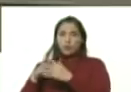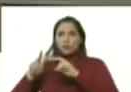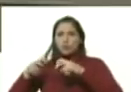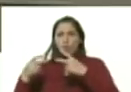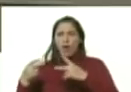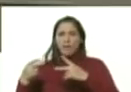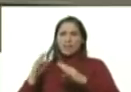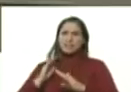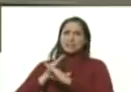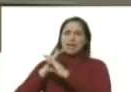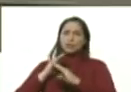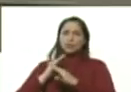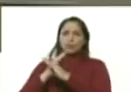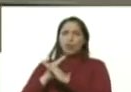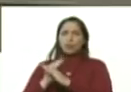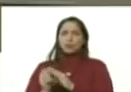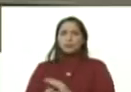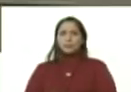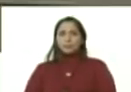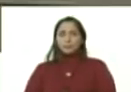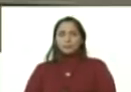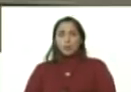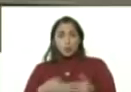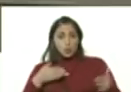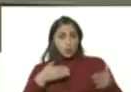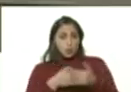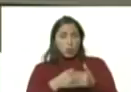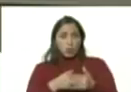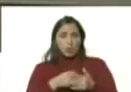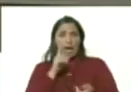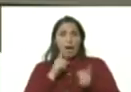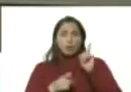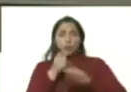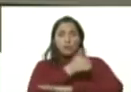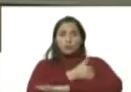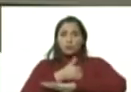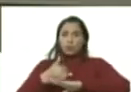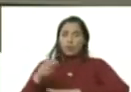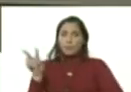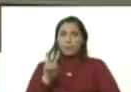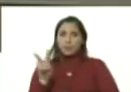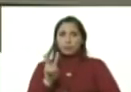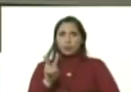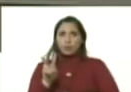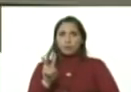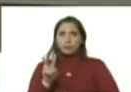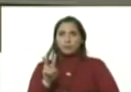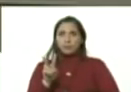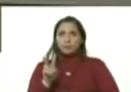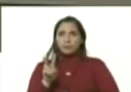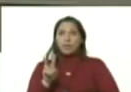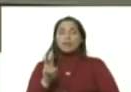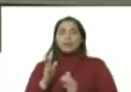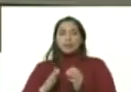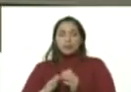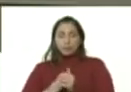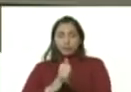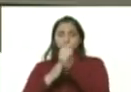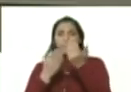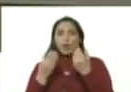sanciones unilaterales coercitivas en contra de algunos funcionarios venezolanos, me refiero en este caso dirigentes también de la revolución